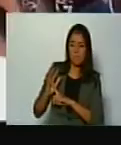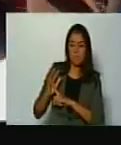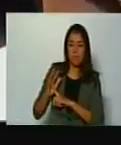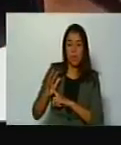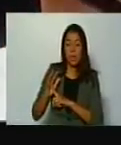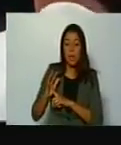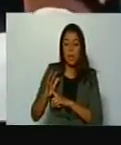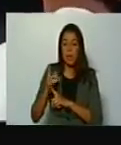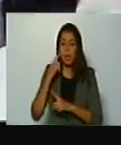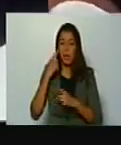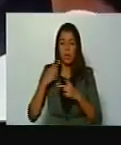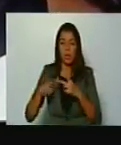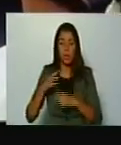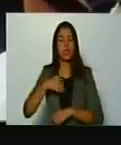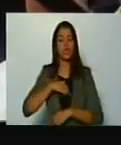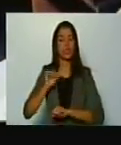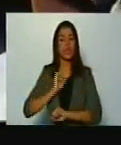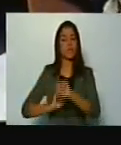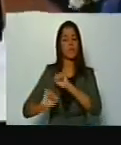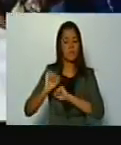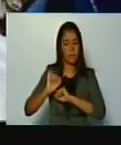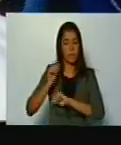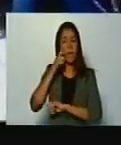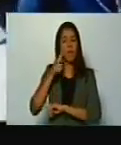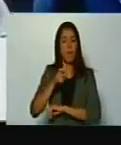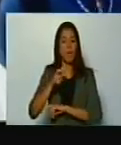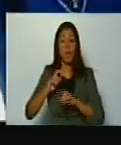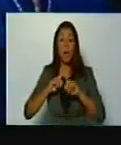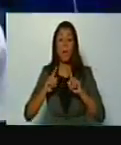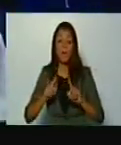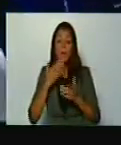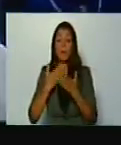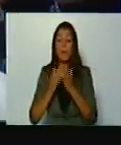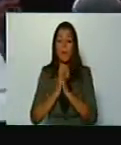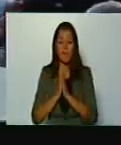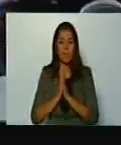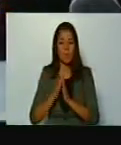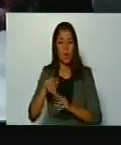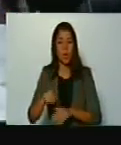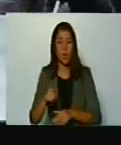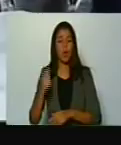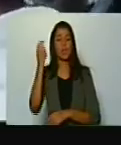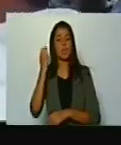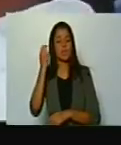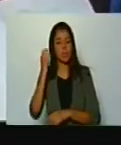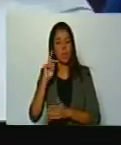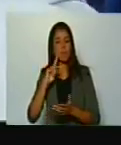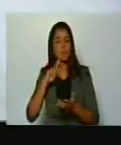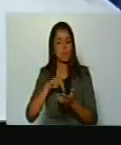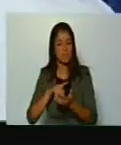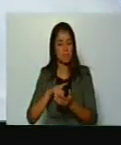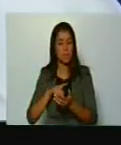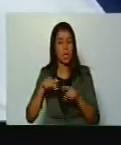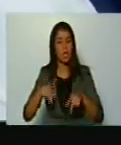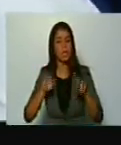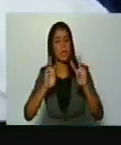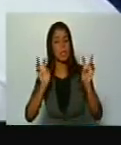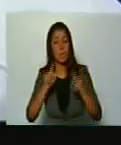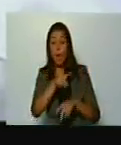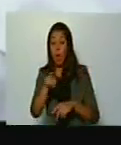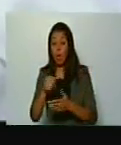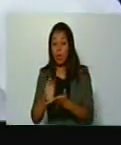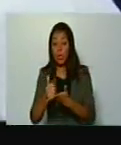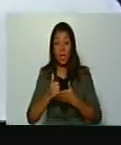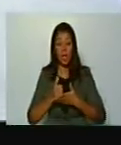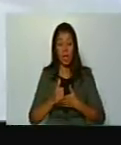contra la gente, nosotros defendemos a toda la población. Pero les pido que hoy permitan que los diputados estemos adelante. Es un tema de que ustedes nos ayuden, ustedes